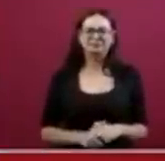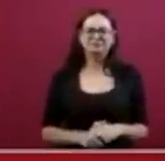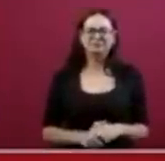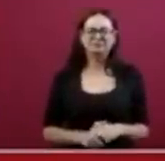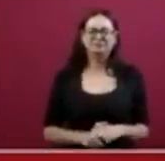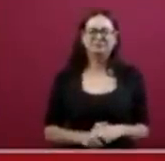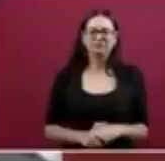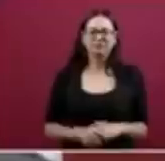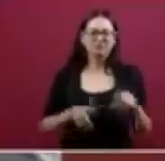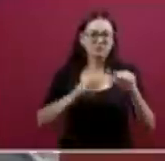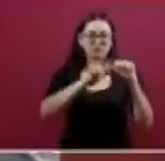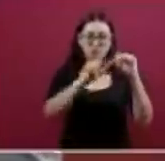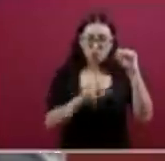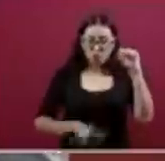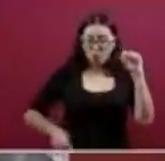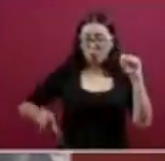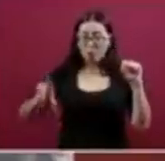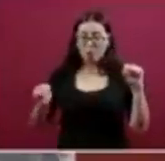tiene